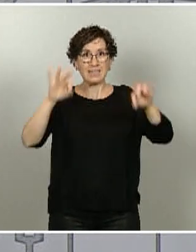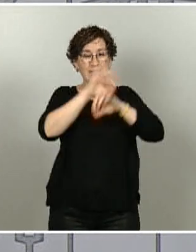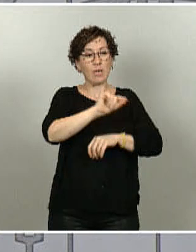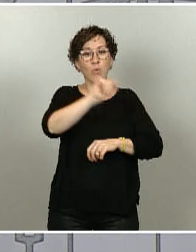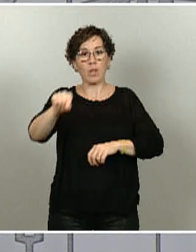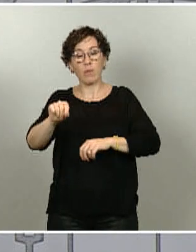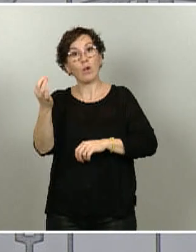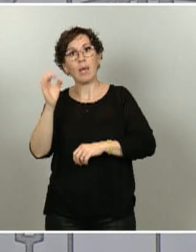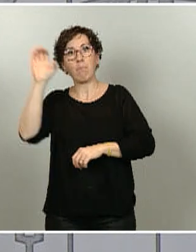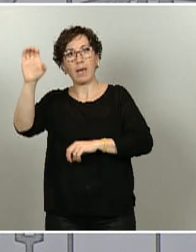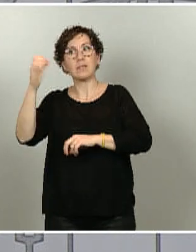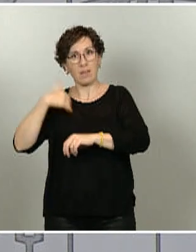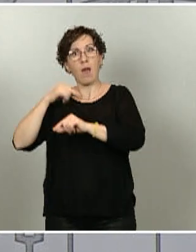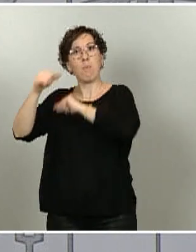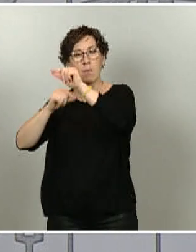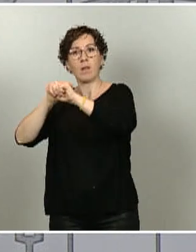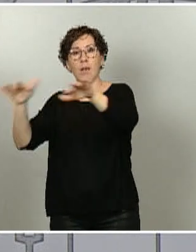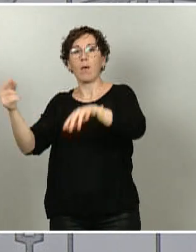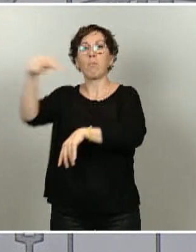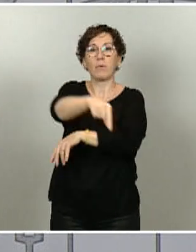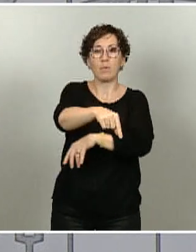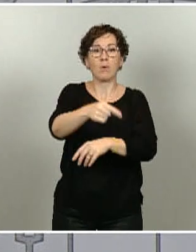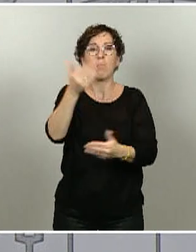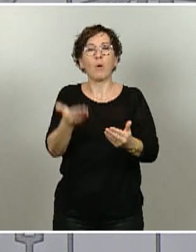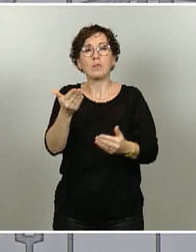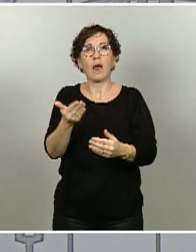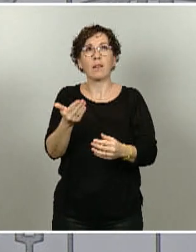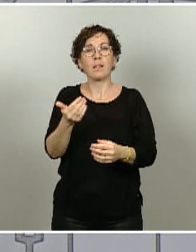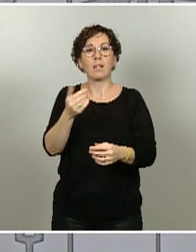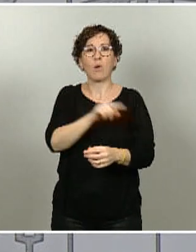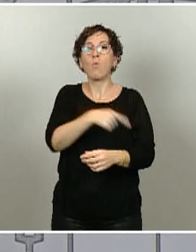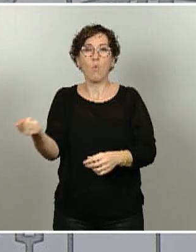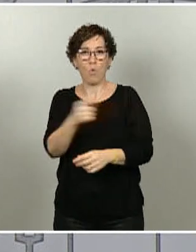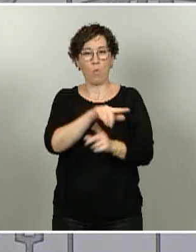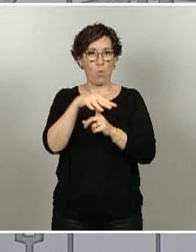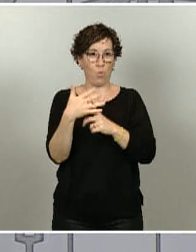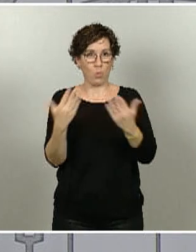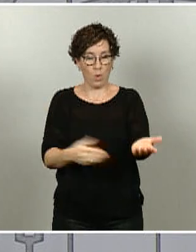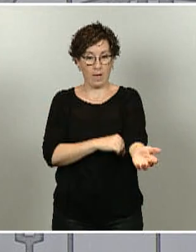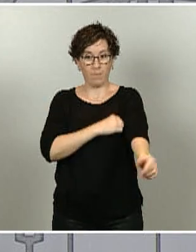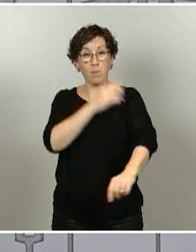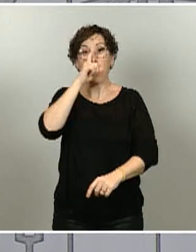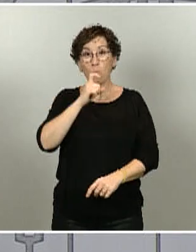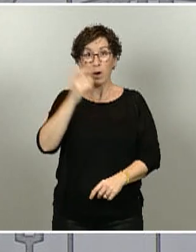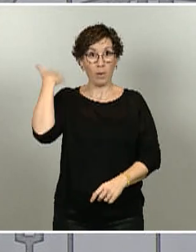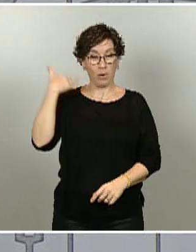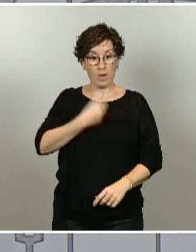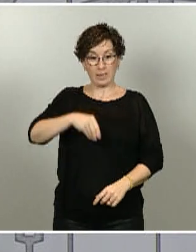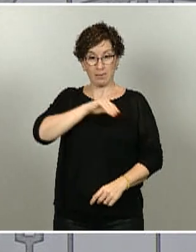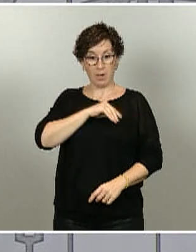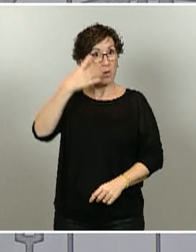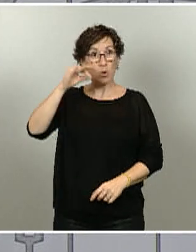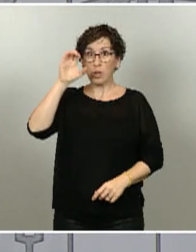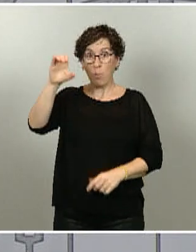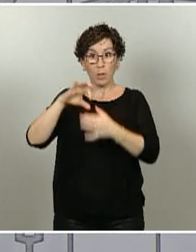momento, precisamente en España, éramos, si no recuerdo mal, el único país de la Unión Europea que había